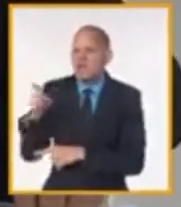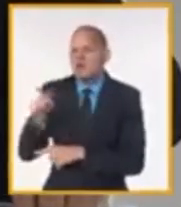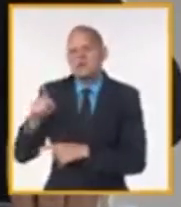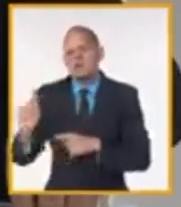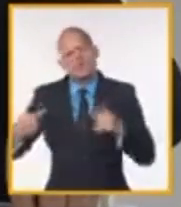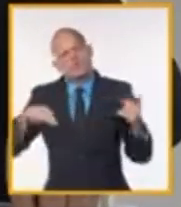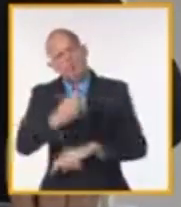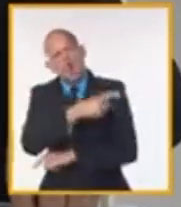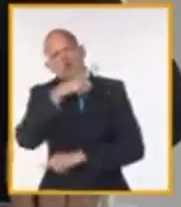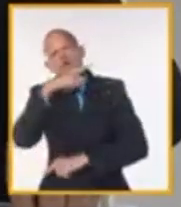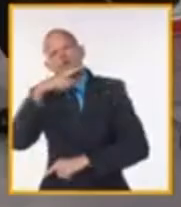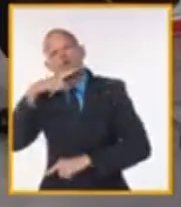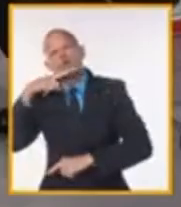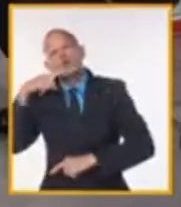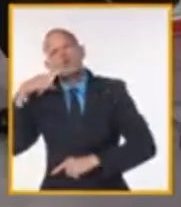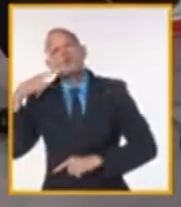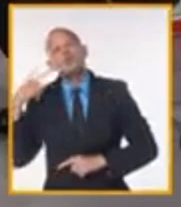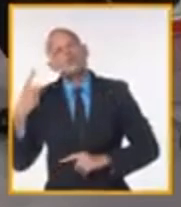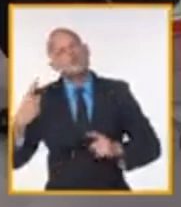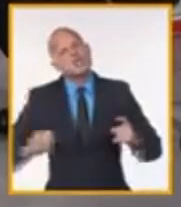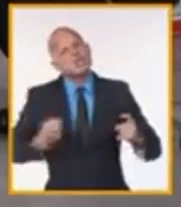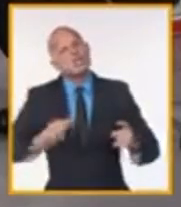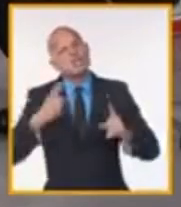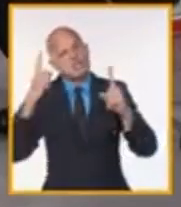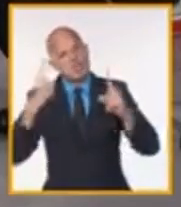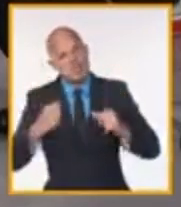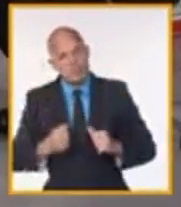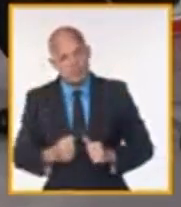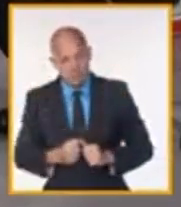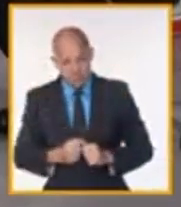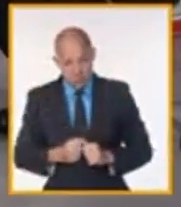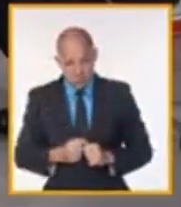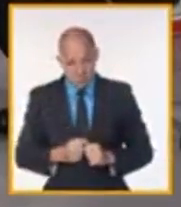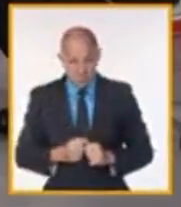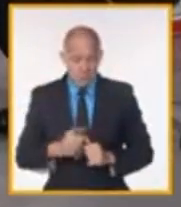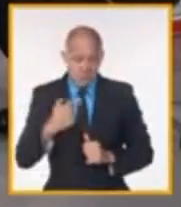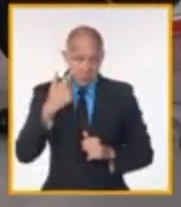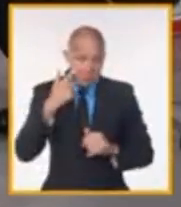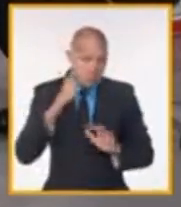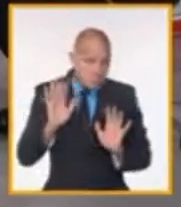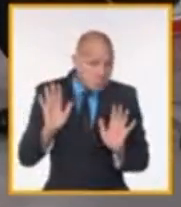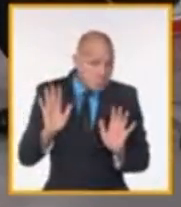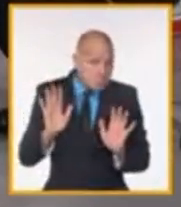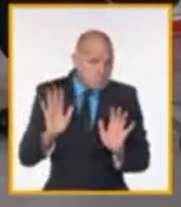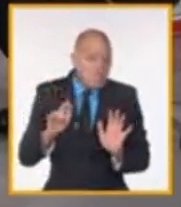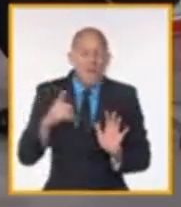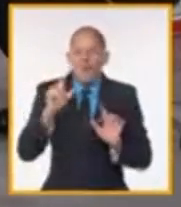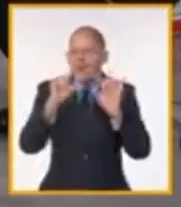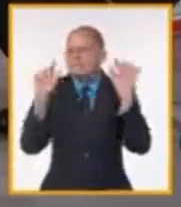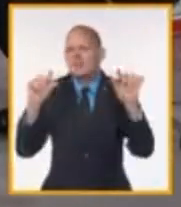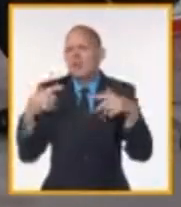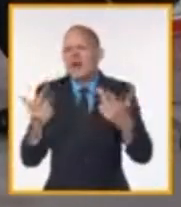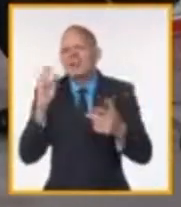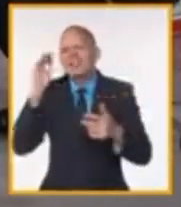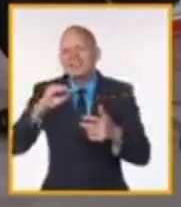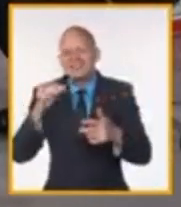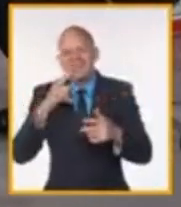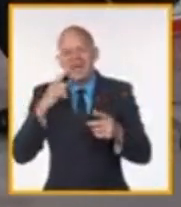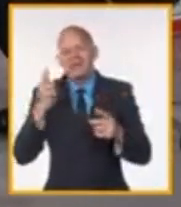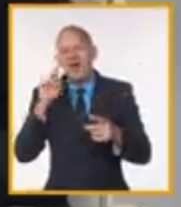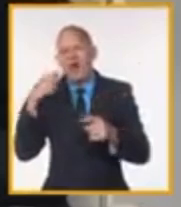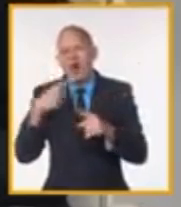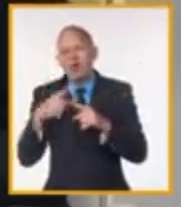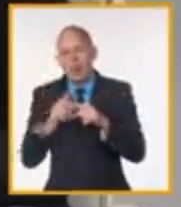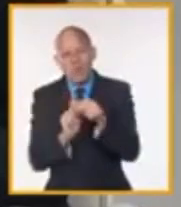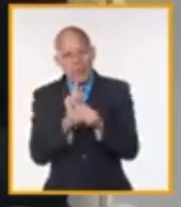tema de la de las armas de largo alcance de las armas de largo al no no solo de las armas largo alcance Mira Ucrania en estos